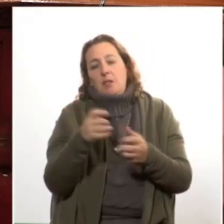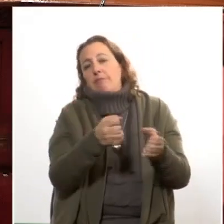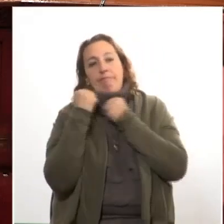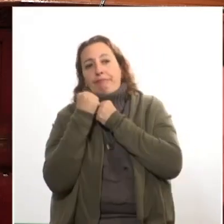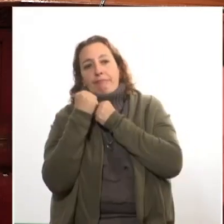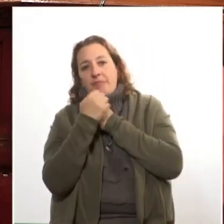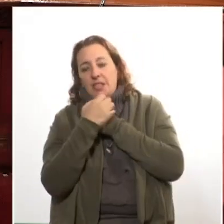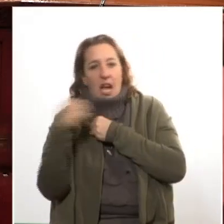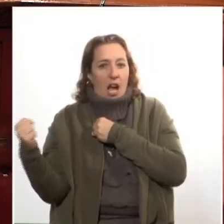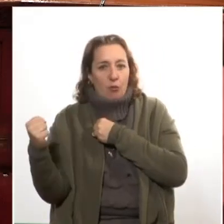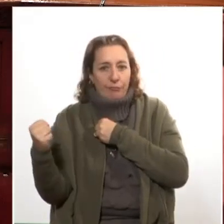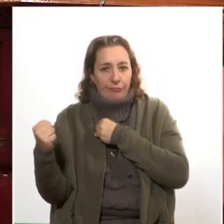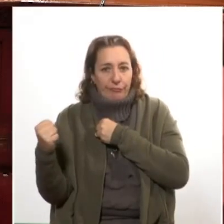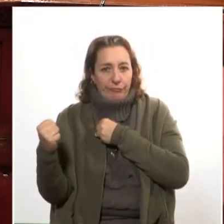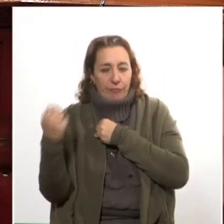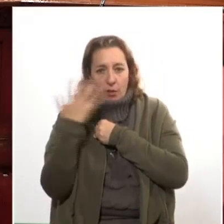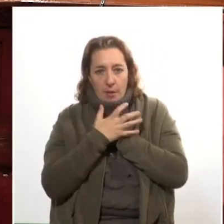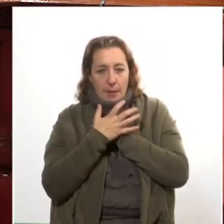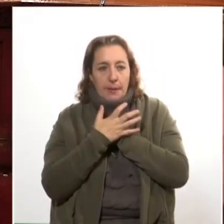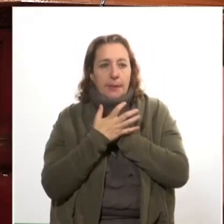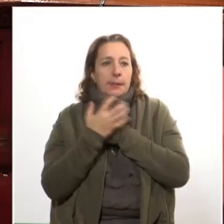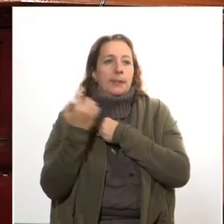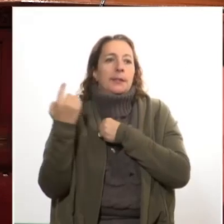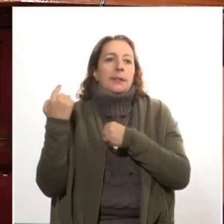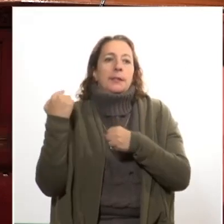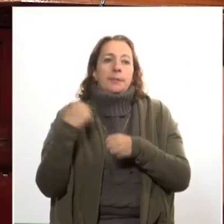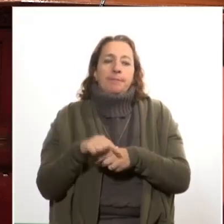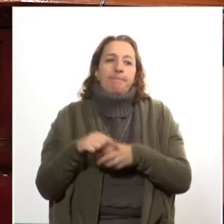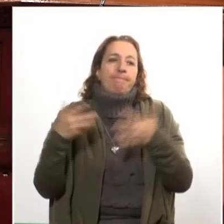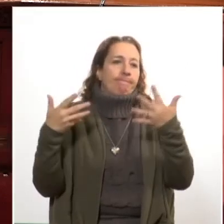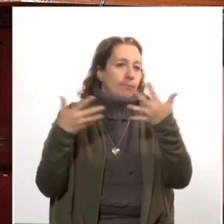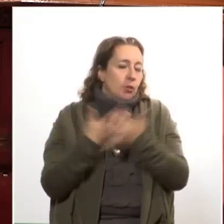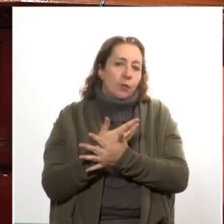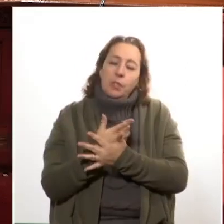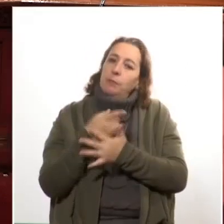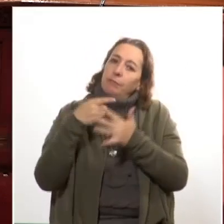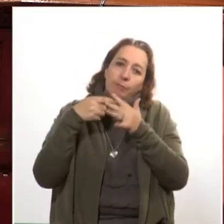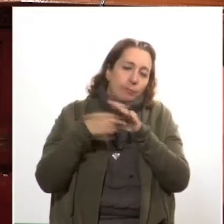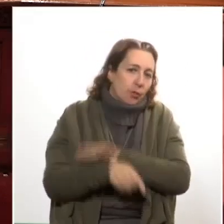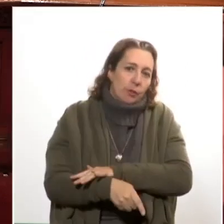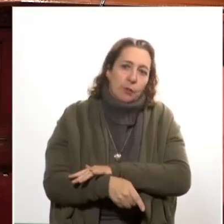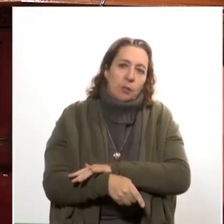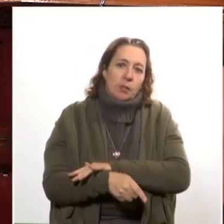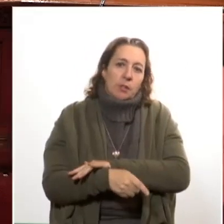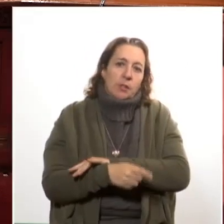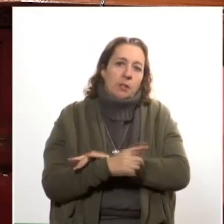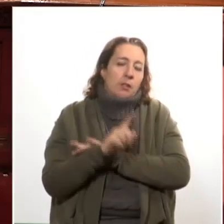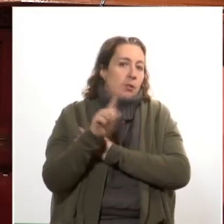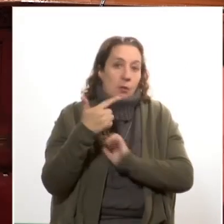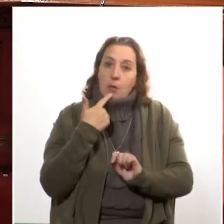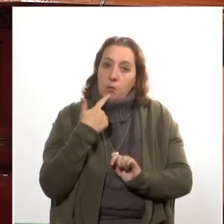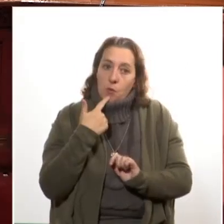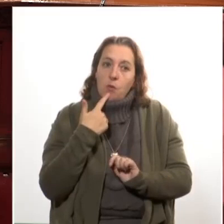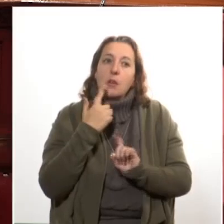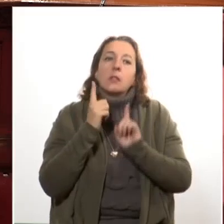arrebatados, sobreponiéndose a un sufrir profundo que sin dudarlo habría